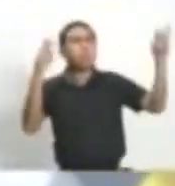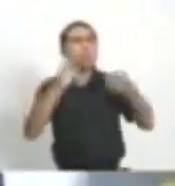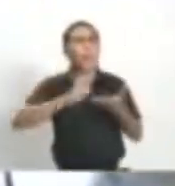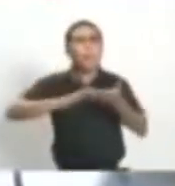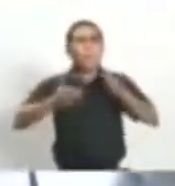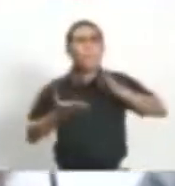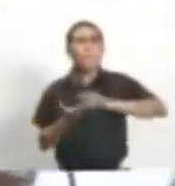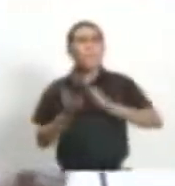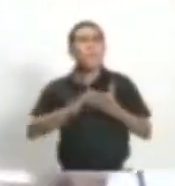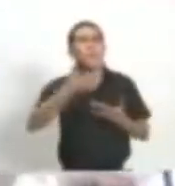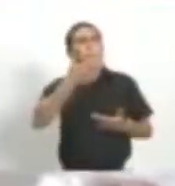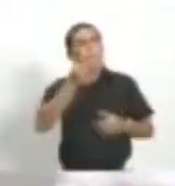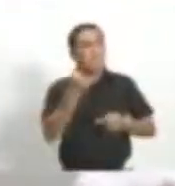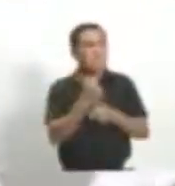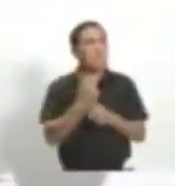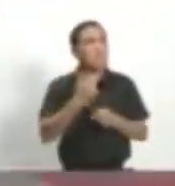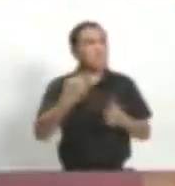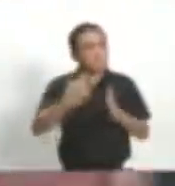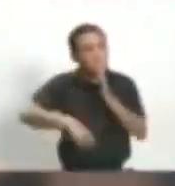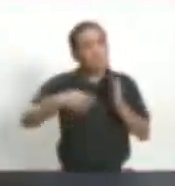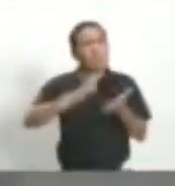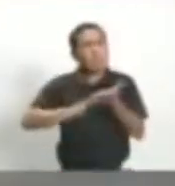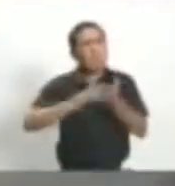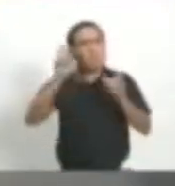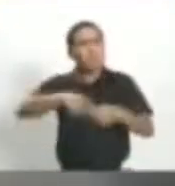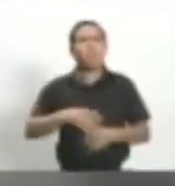mejores condiciones laborales en el país.